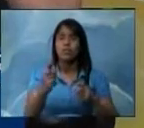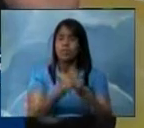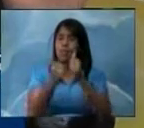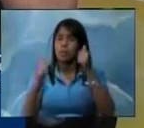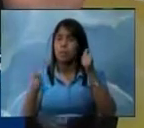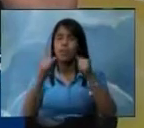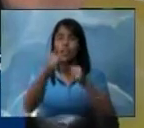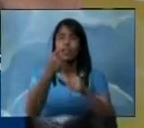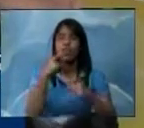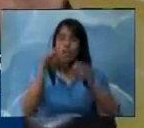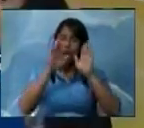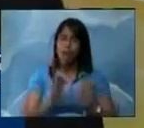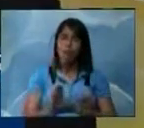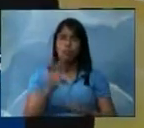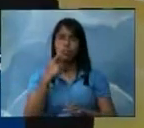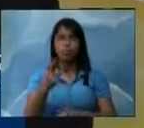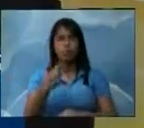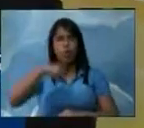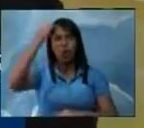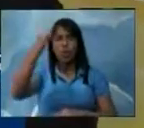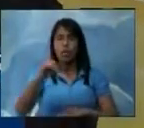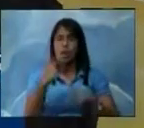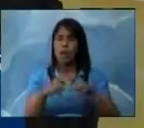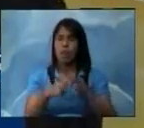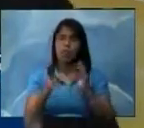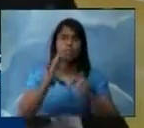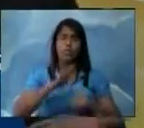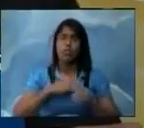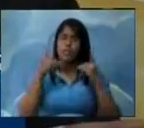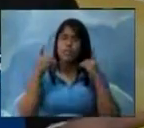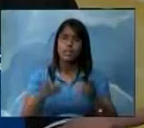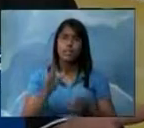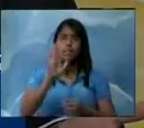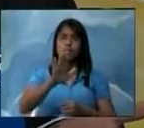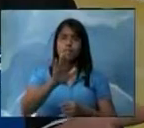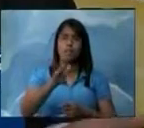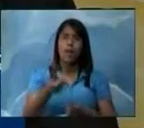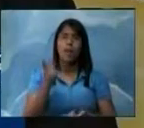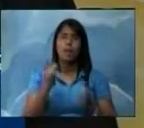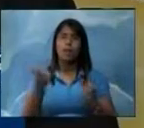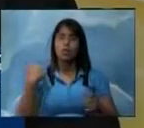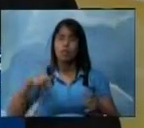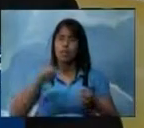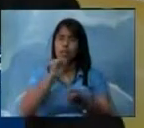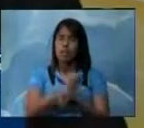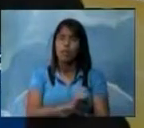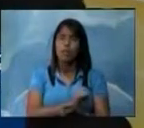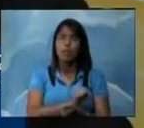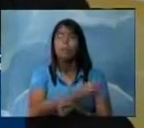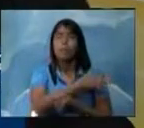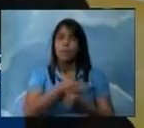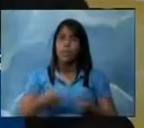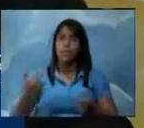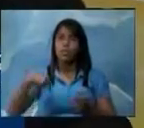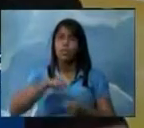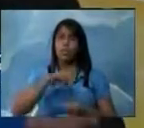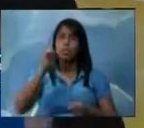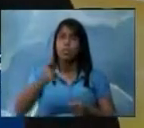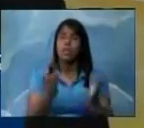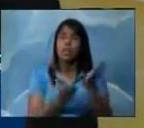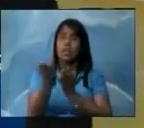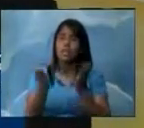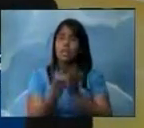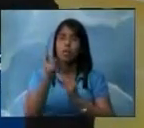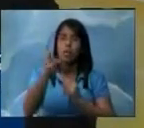pararon allí y dijeron: yo creo que las cosas no deben ser así. Además que nos tienen esclavos, quieren que nosotros también les